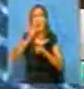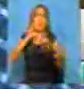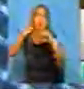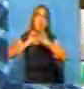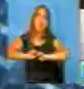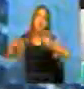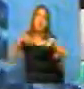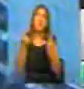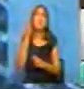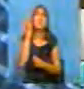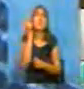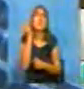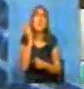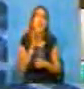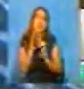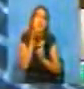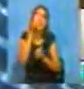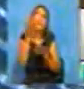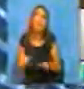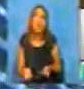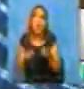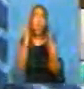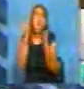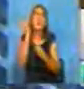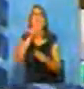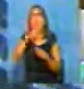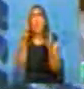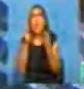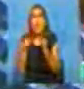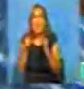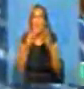publicar qué es lo que delató, a quién delató. Está pasando a nivel nacional.